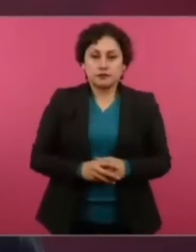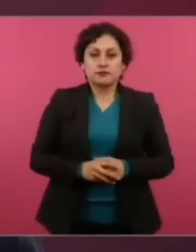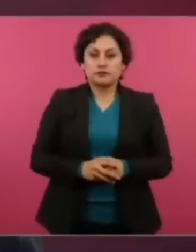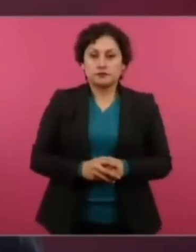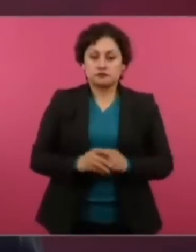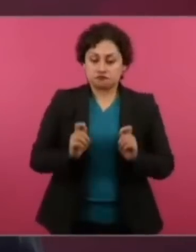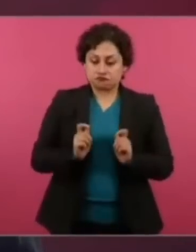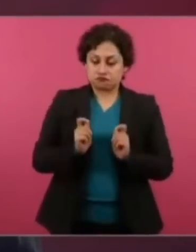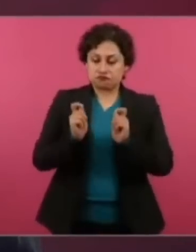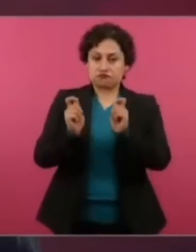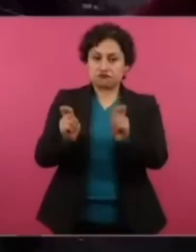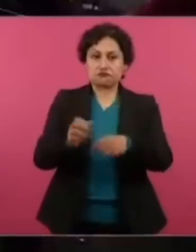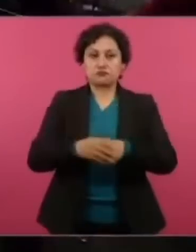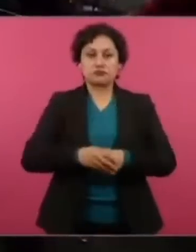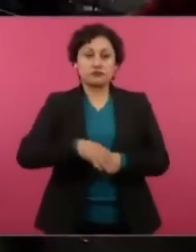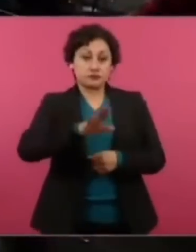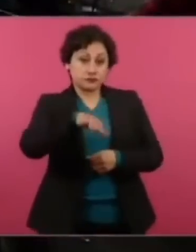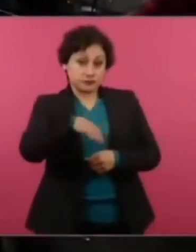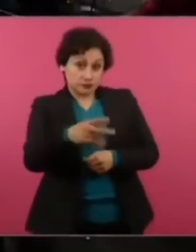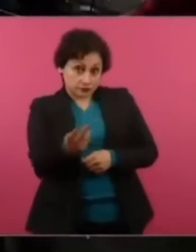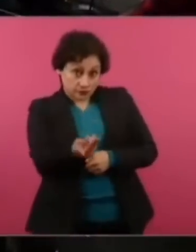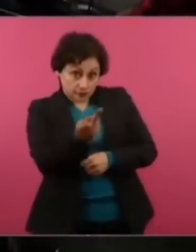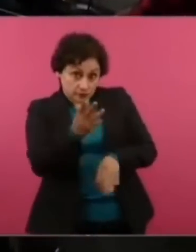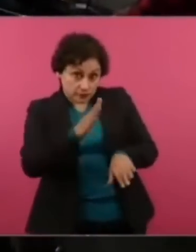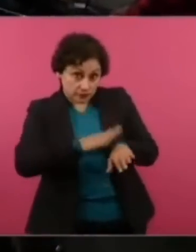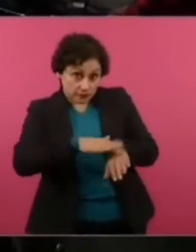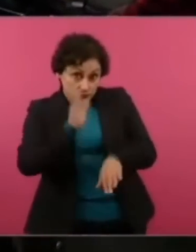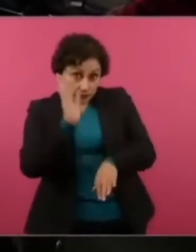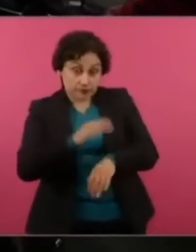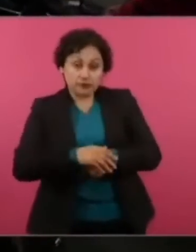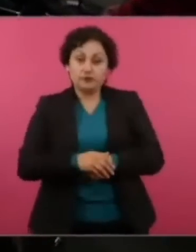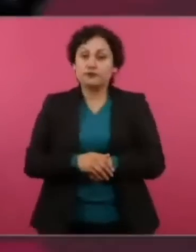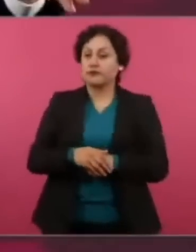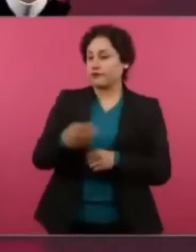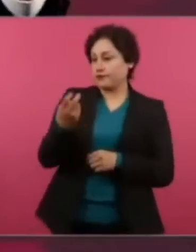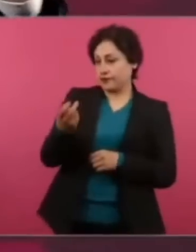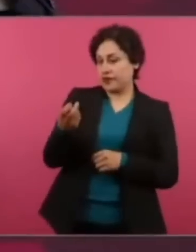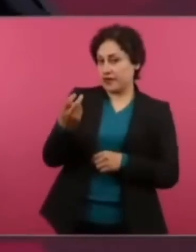la estafeta. ¿Me permite una pregunta más? Eso en